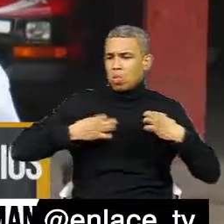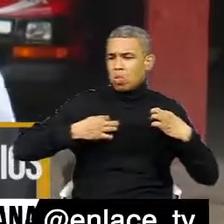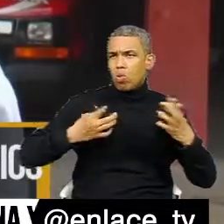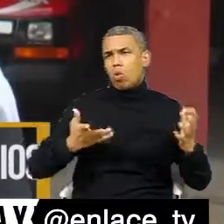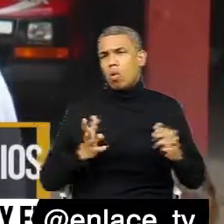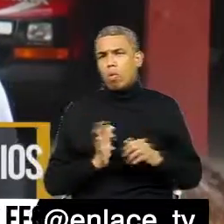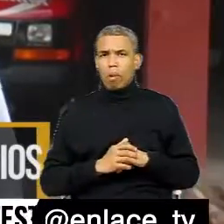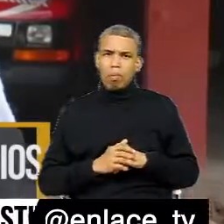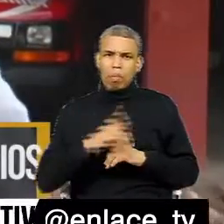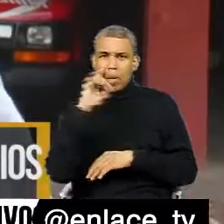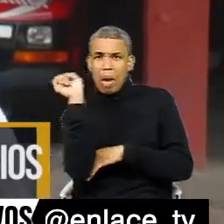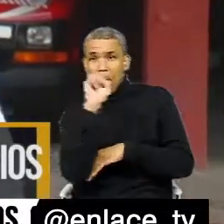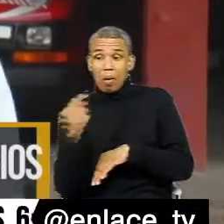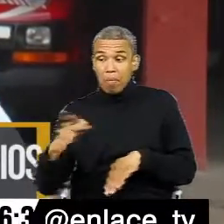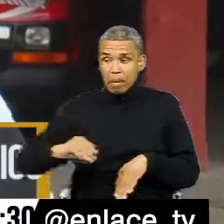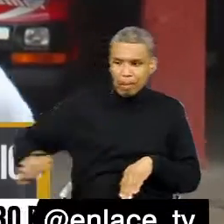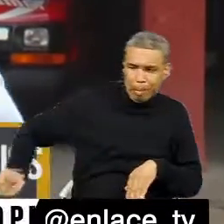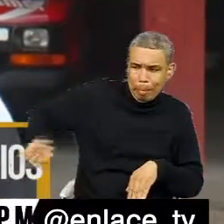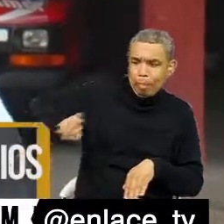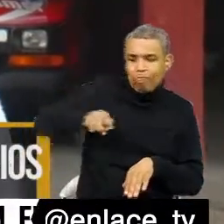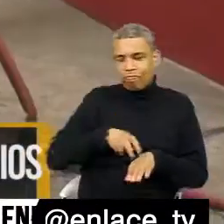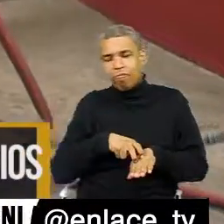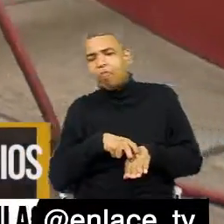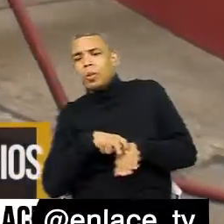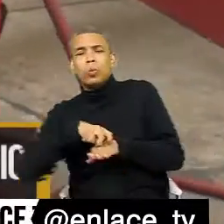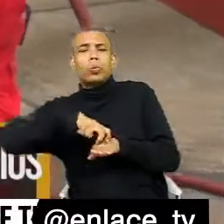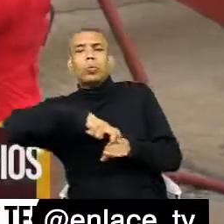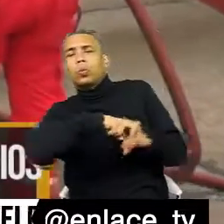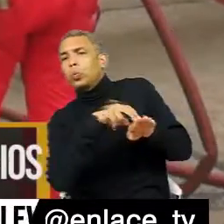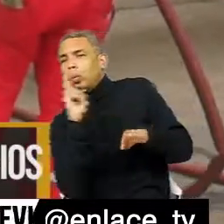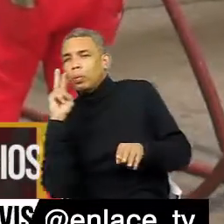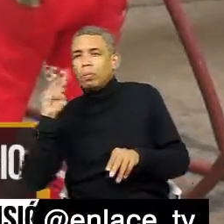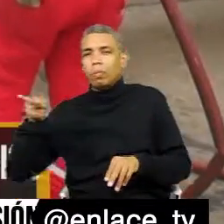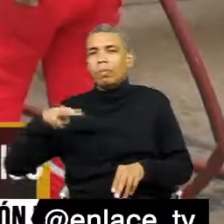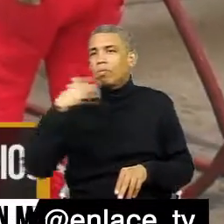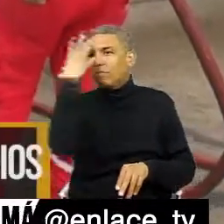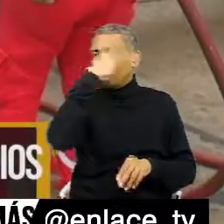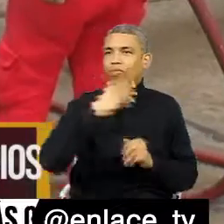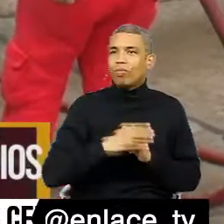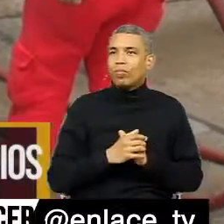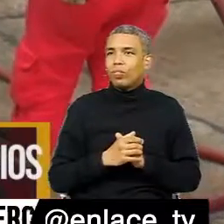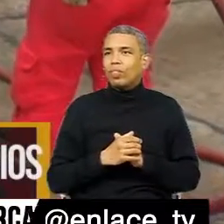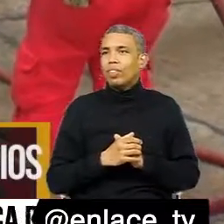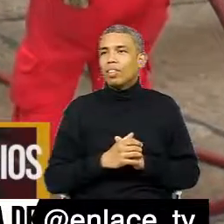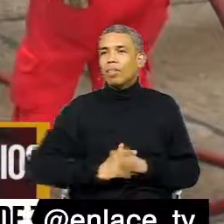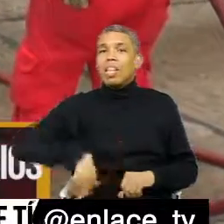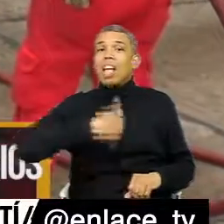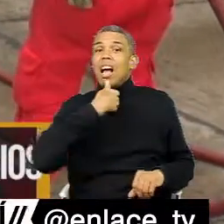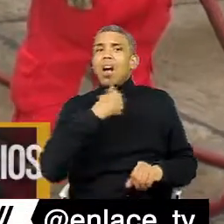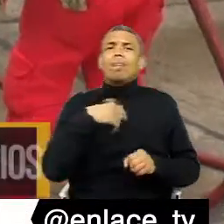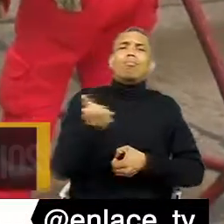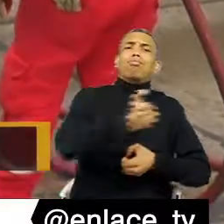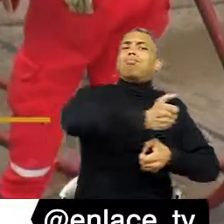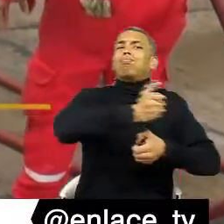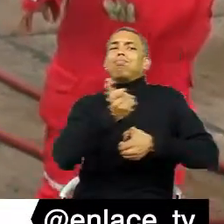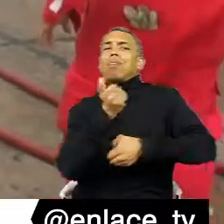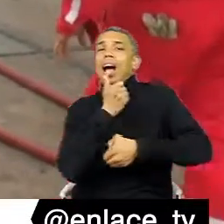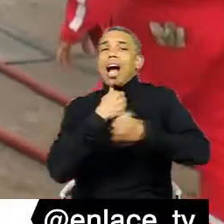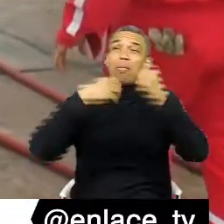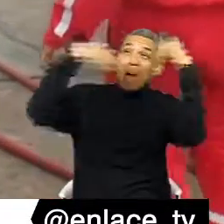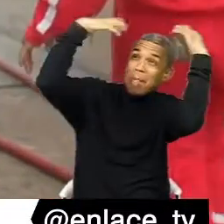paseo por en el carro de bomberos. Finalmente los bomberos refrescaron la visita con un buen chorro de